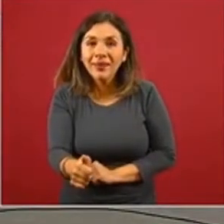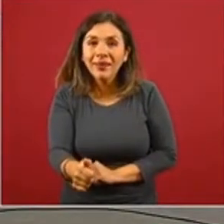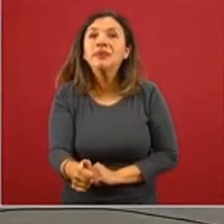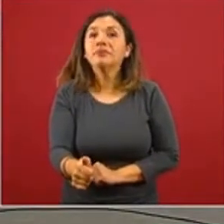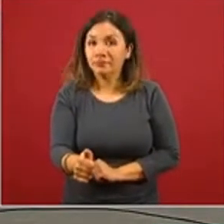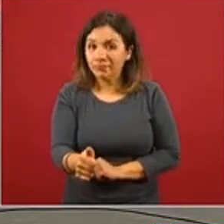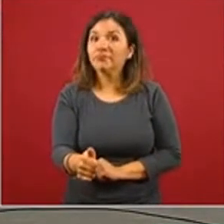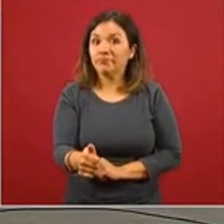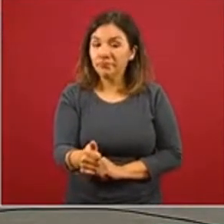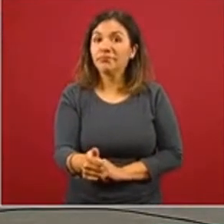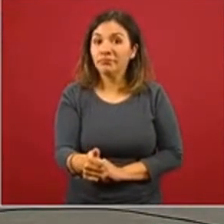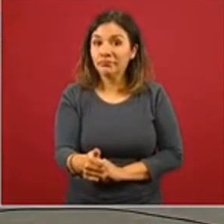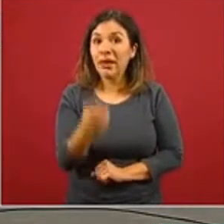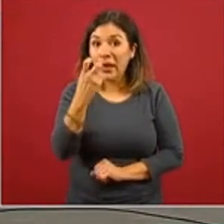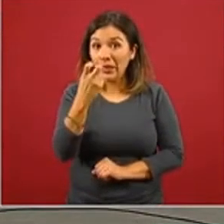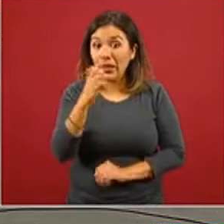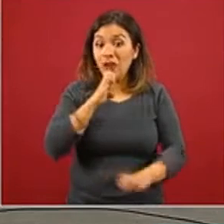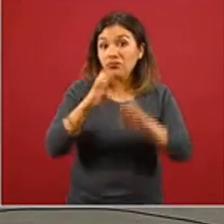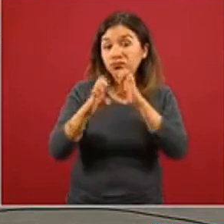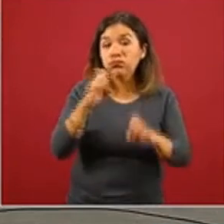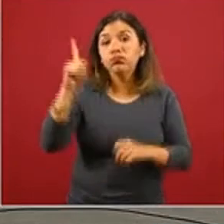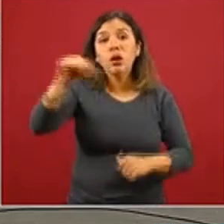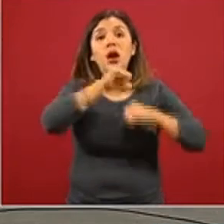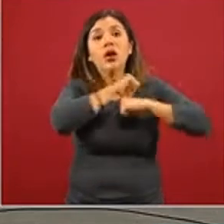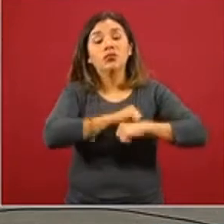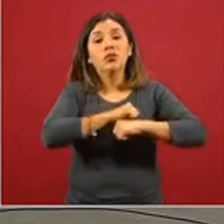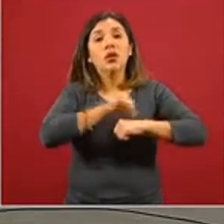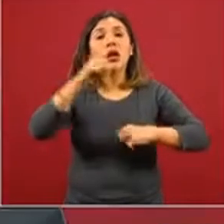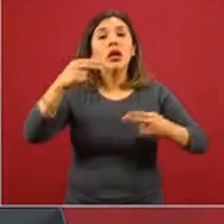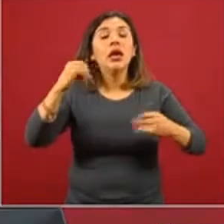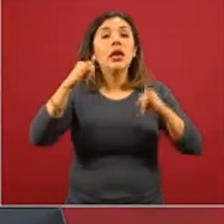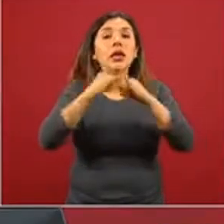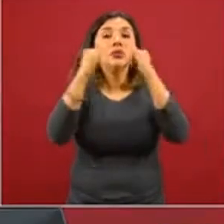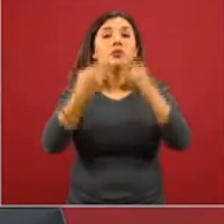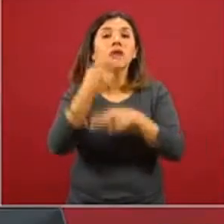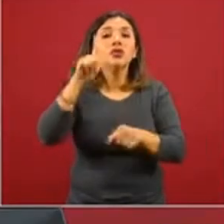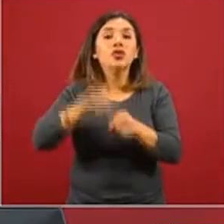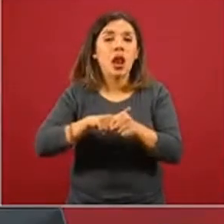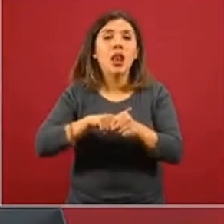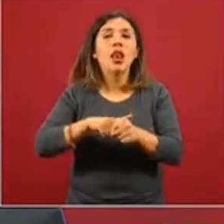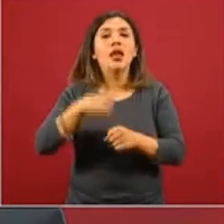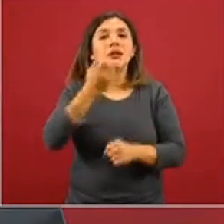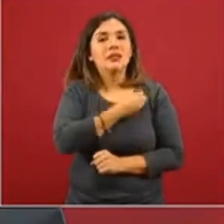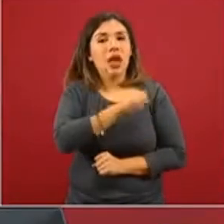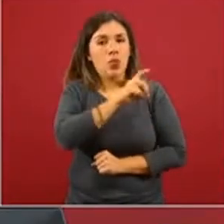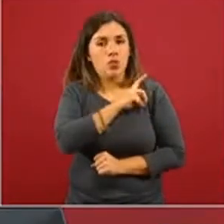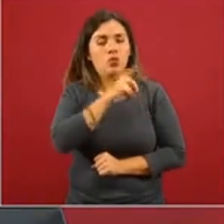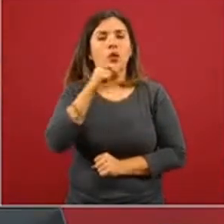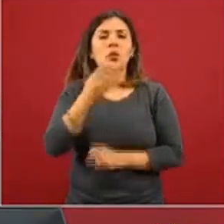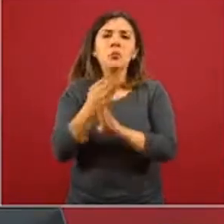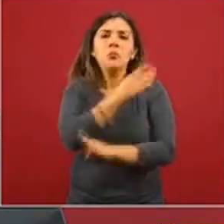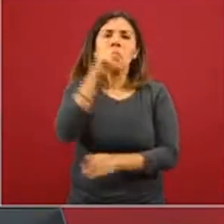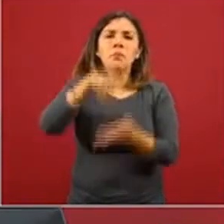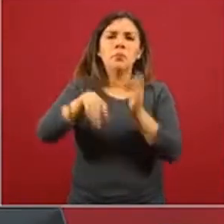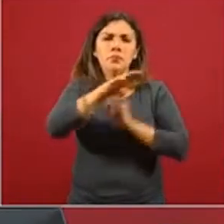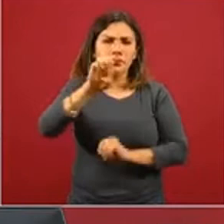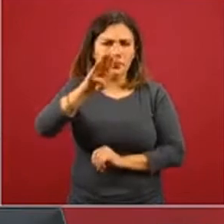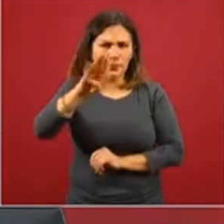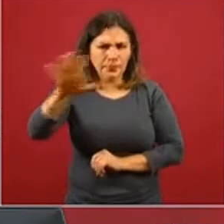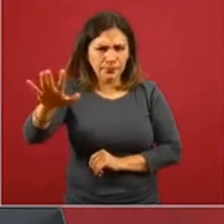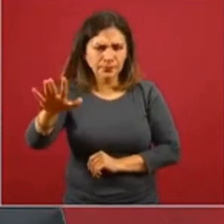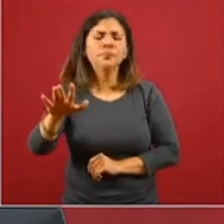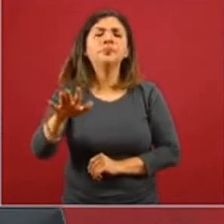Hay retos metodológicos, la encuesta la hace el Instituto Nacional de Salud Pública desde 1995, se llama Encuesta Nacional de Salud y Nutrición, antes se llamaba de otra